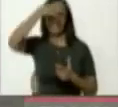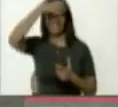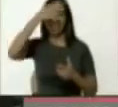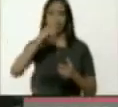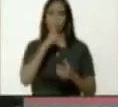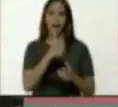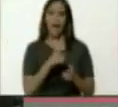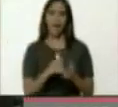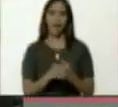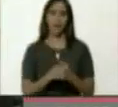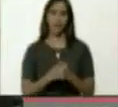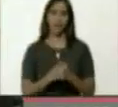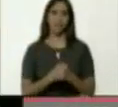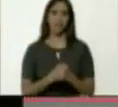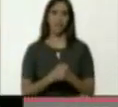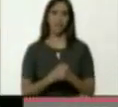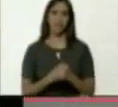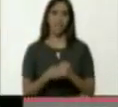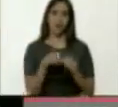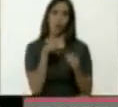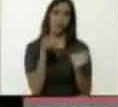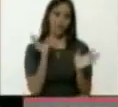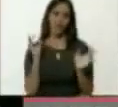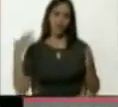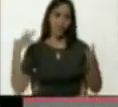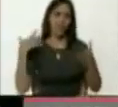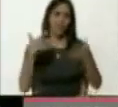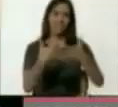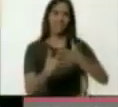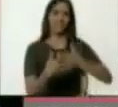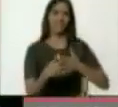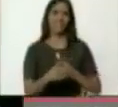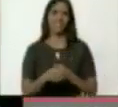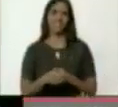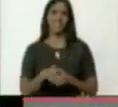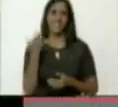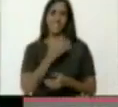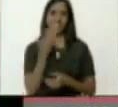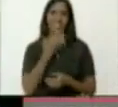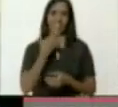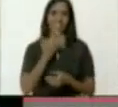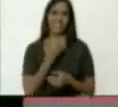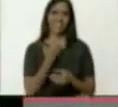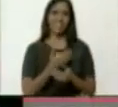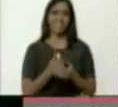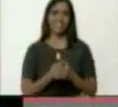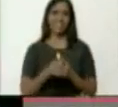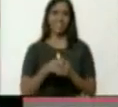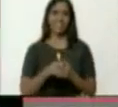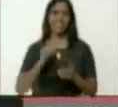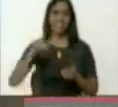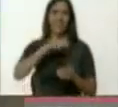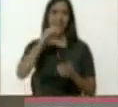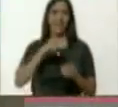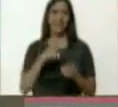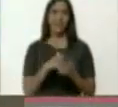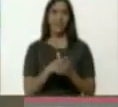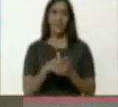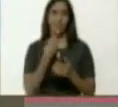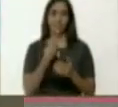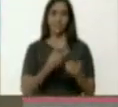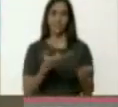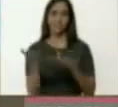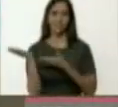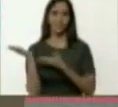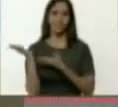los chistes malos de Ricardo. No, sí, es que es una generación. Son una generación. Arroba Kiss Rey dice lo siguiente.